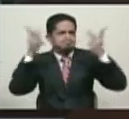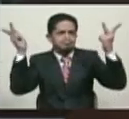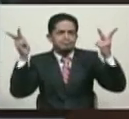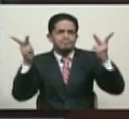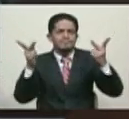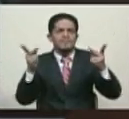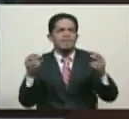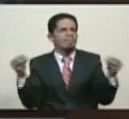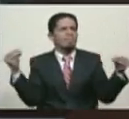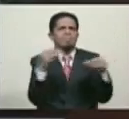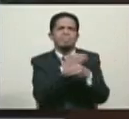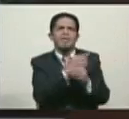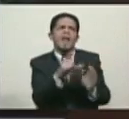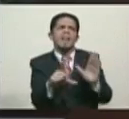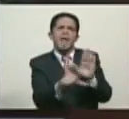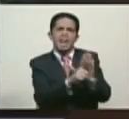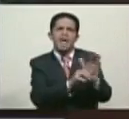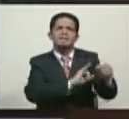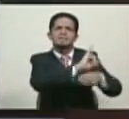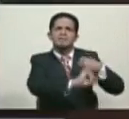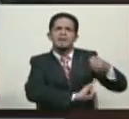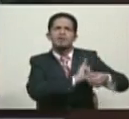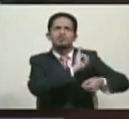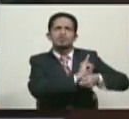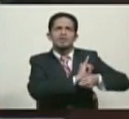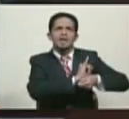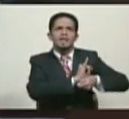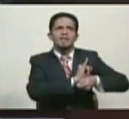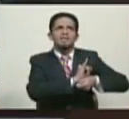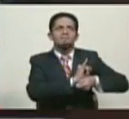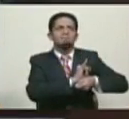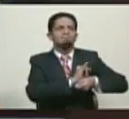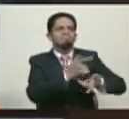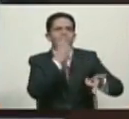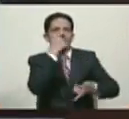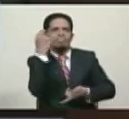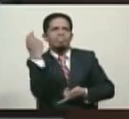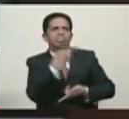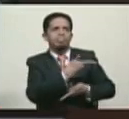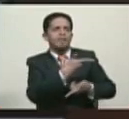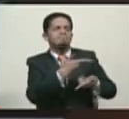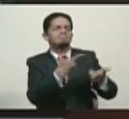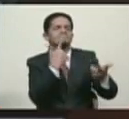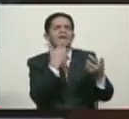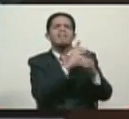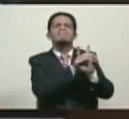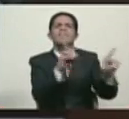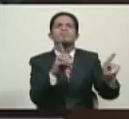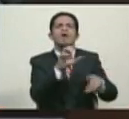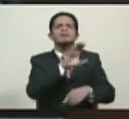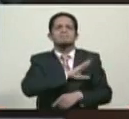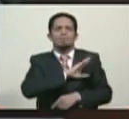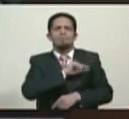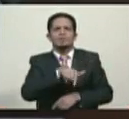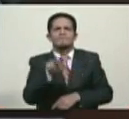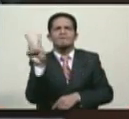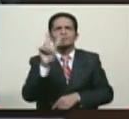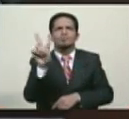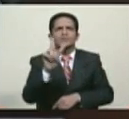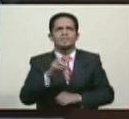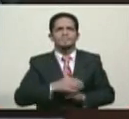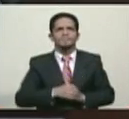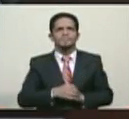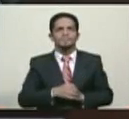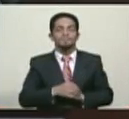básicos del derecho internacional el desconocimiento a la institucionalidad democrática del país. En este